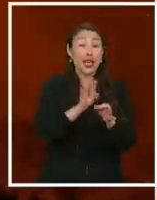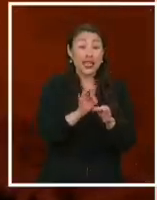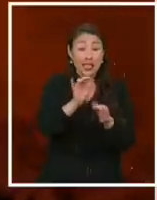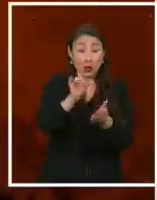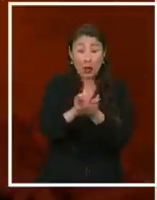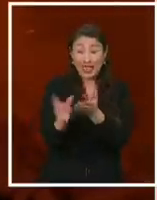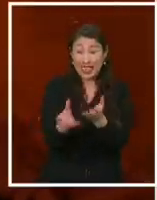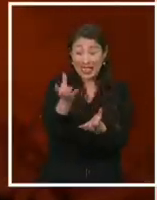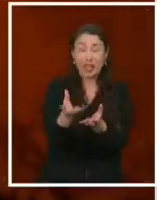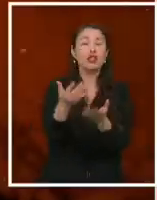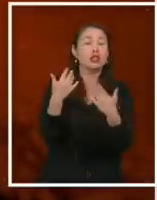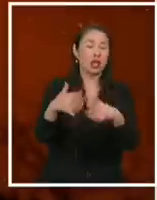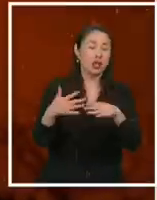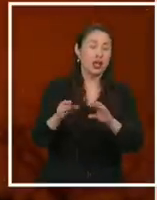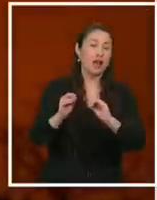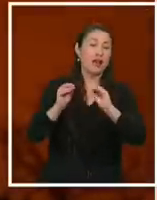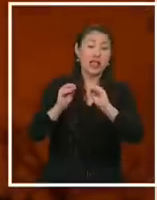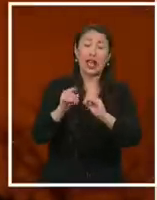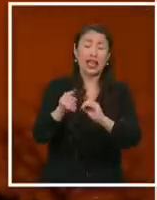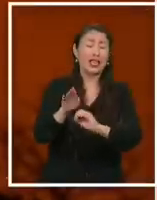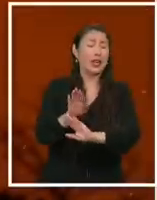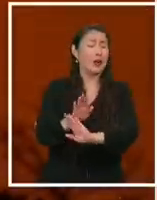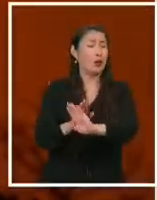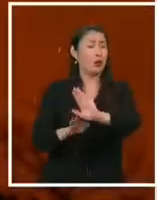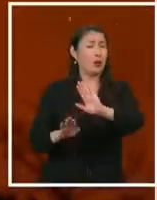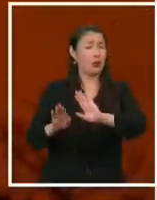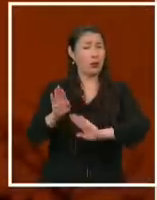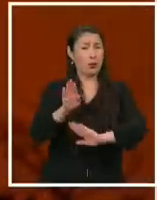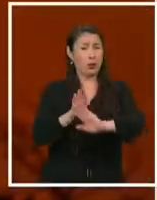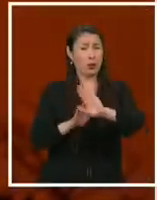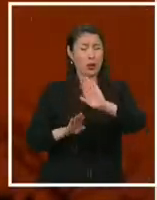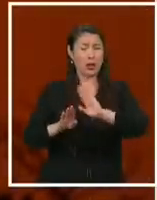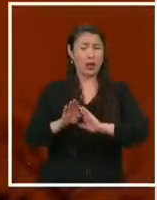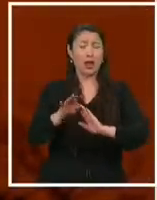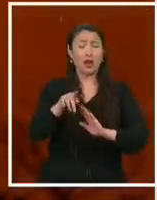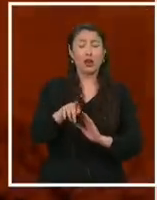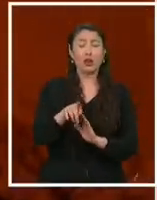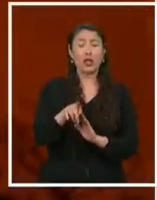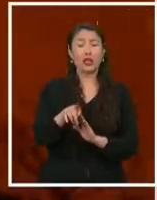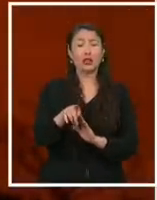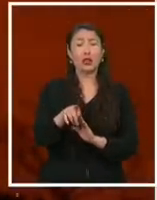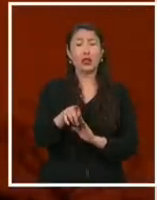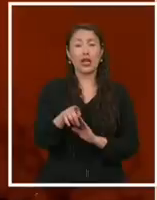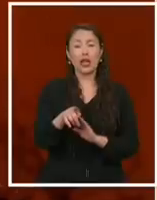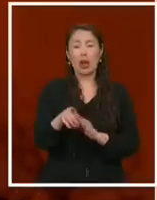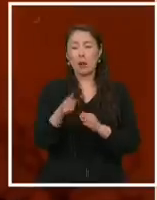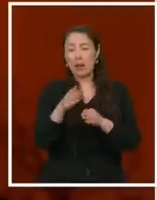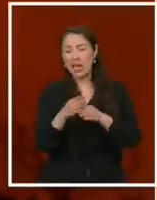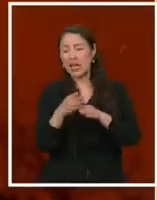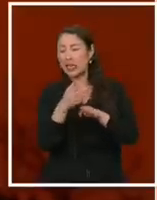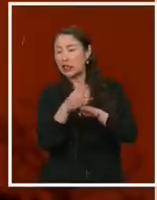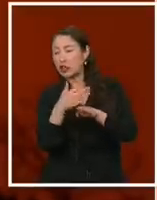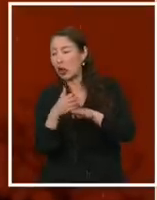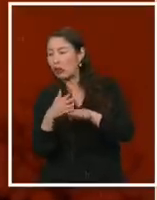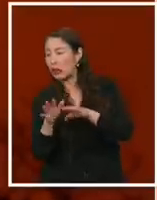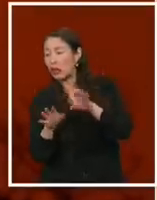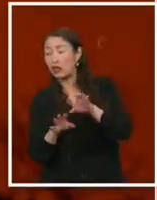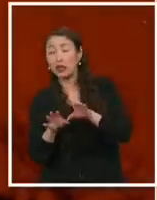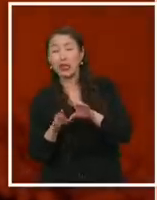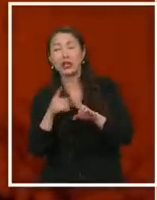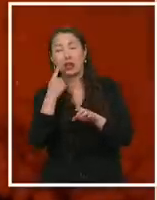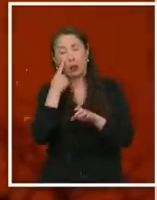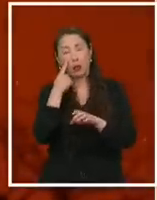incendio ya fue dada. Hay que tener sumo cuidado con este asunto de los escombros y los lugares donde todavía hay